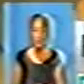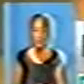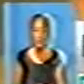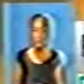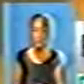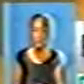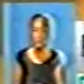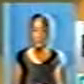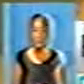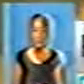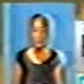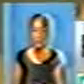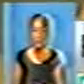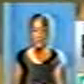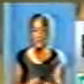no